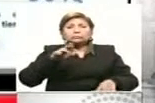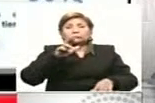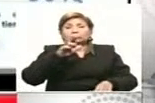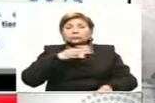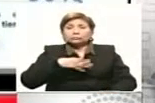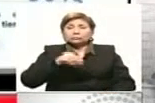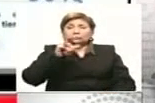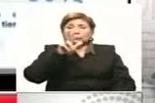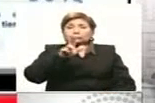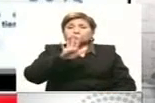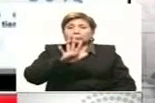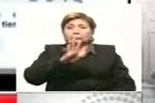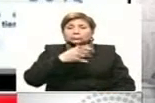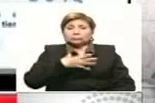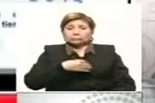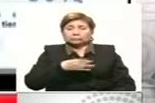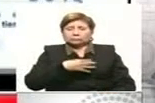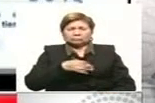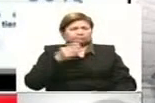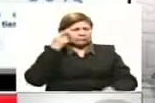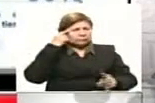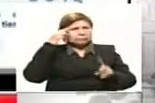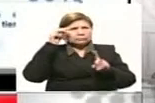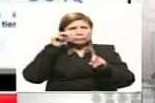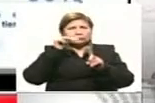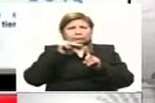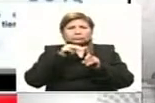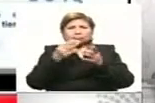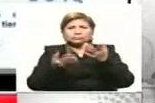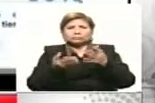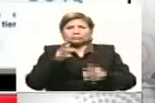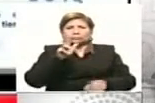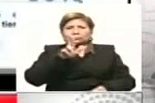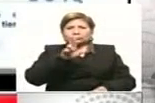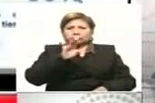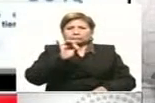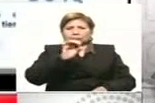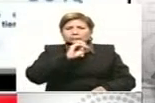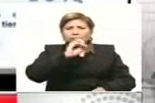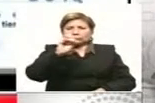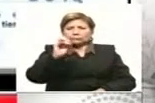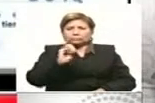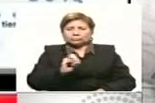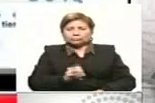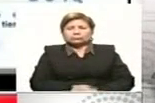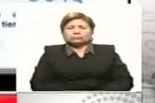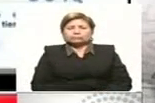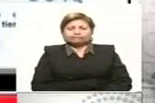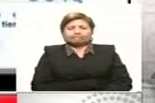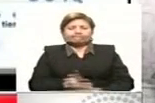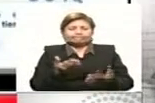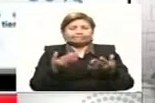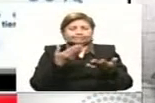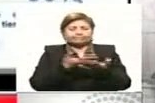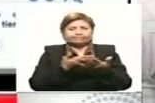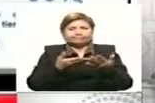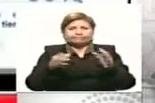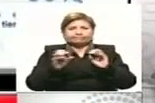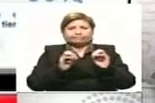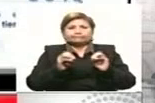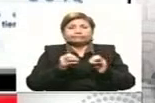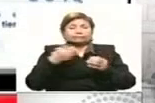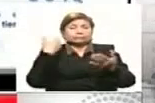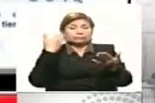años, había una meta previa de 38%, que es lo que se había establecido